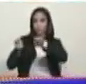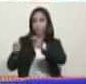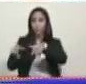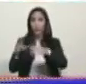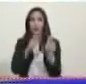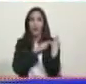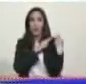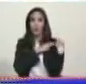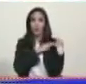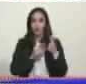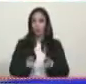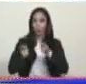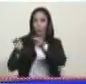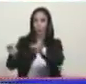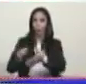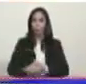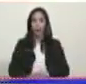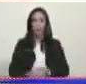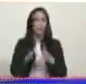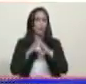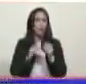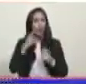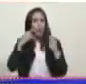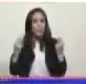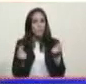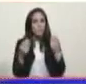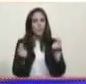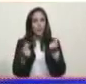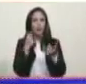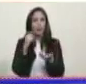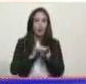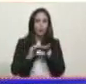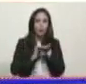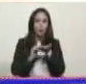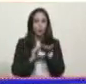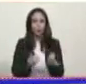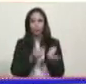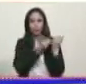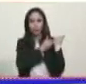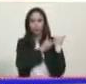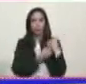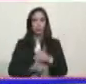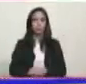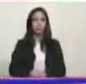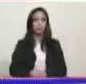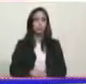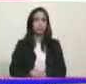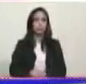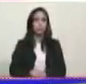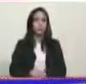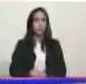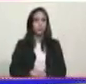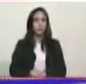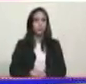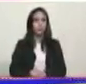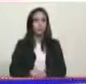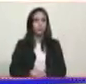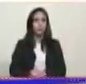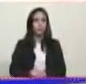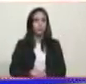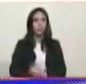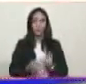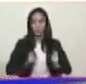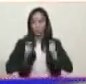del motor automotriz para que se ponga al frente de la recuperación de la poderosa industria automotriz del país.